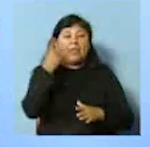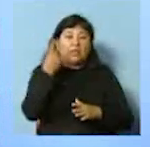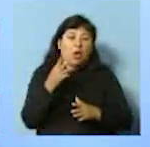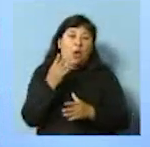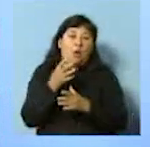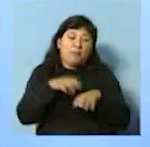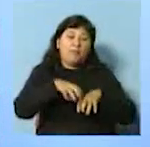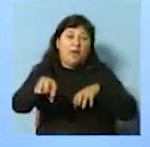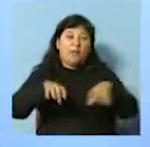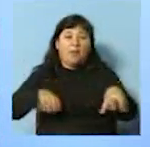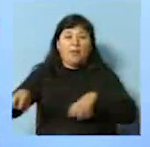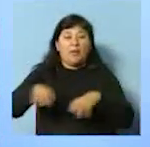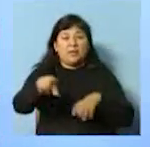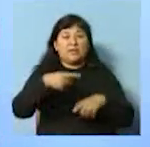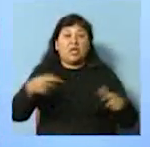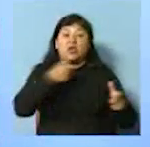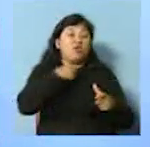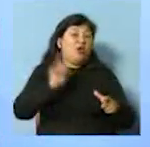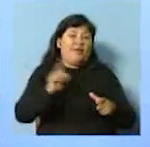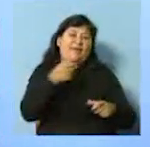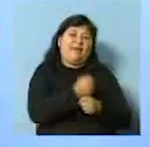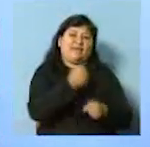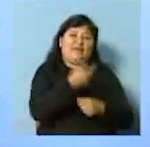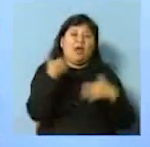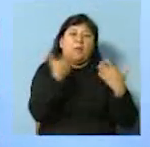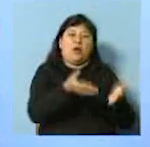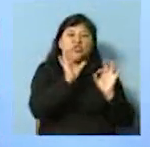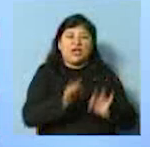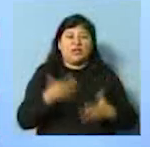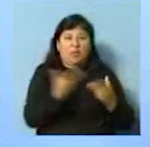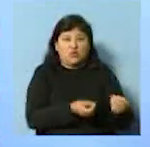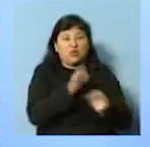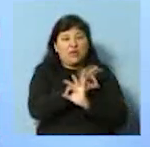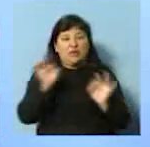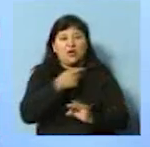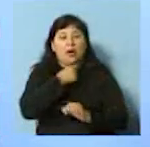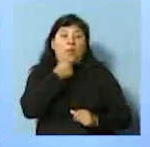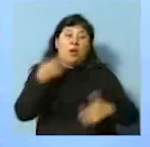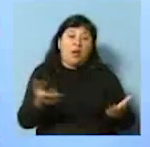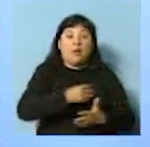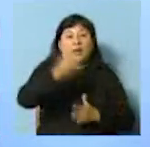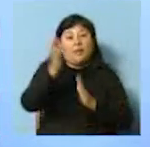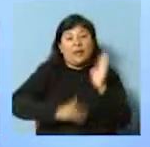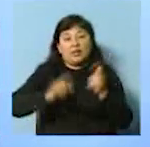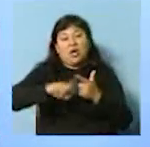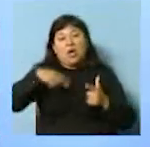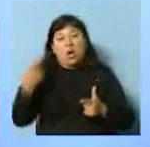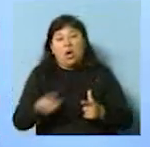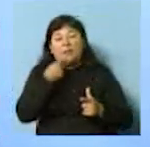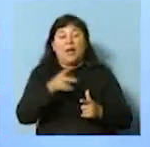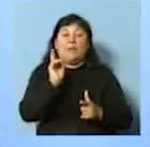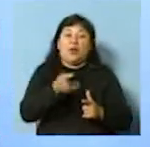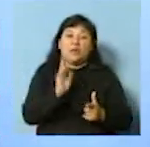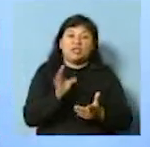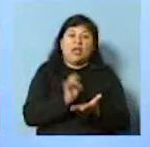sectores del pj que se niegan a que se vote en proyectos que vayan en favor de los trabajadores como el pase a planta permanente de la provisión de los despidos la